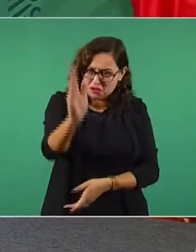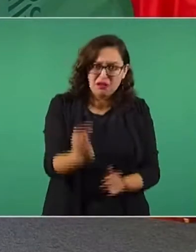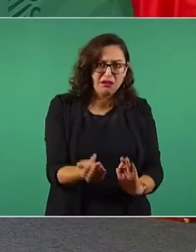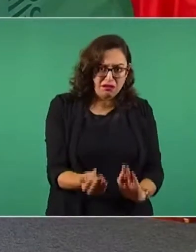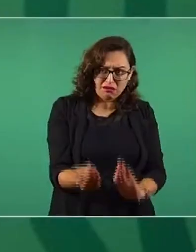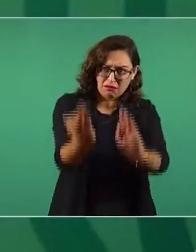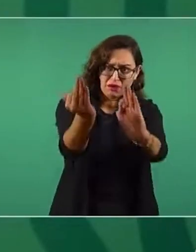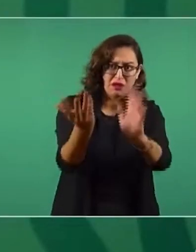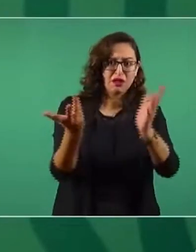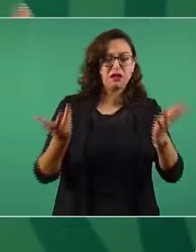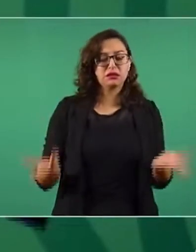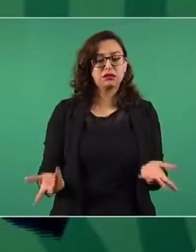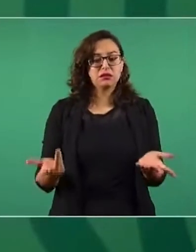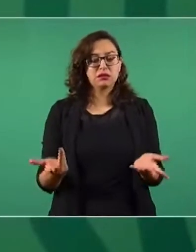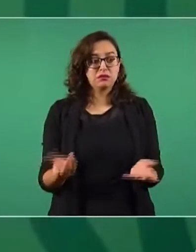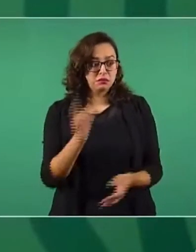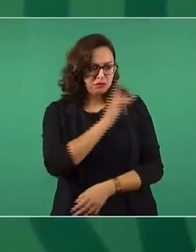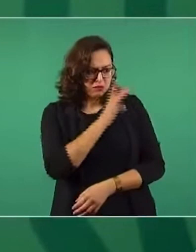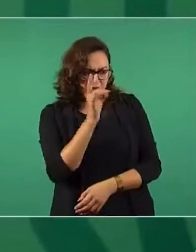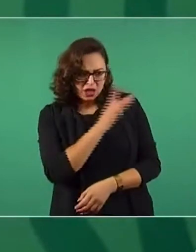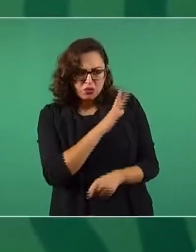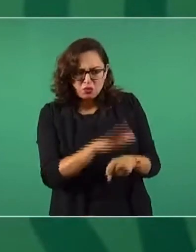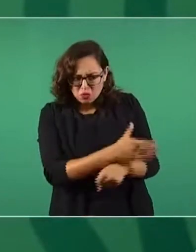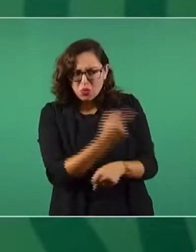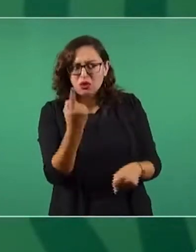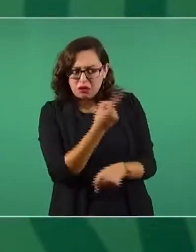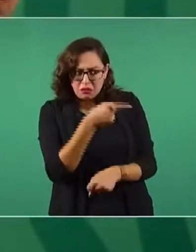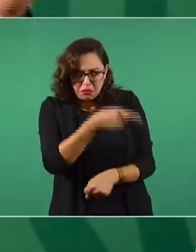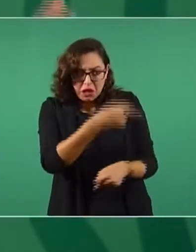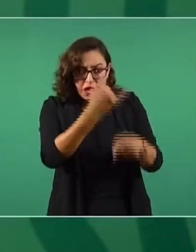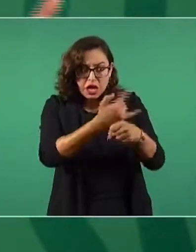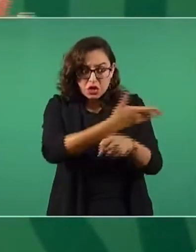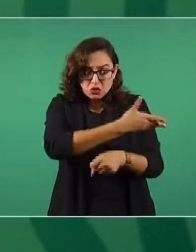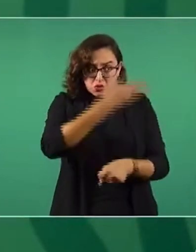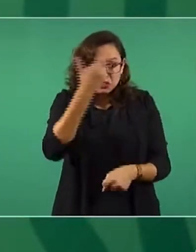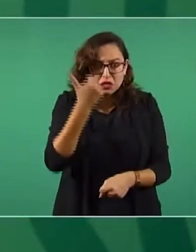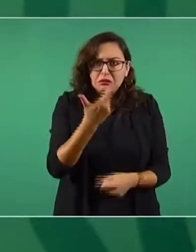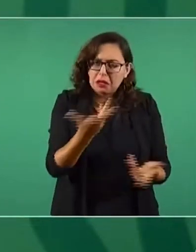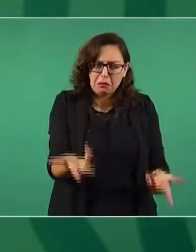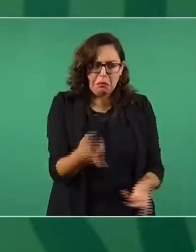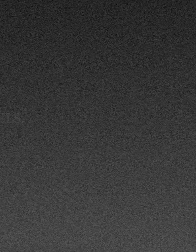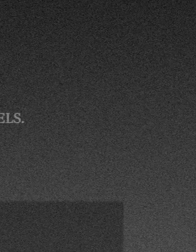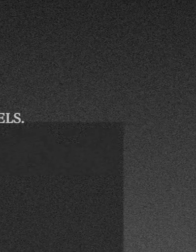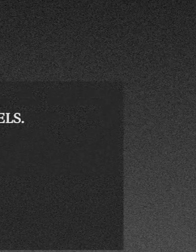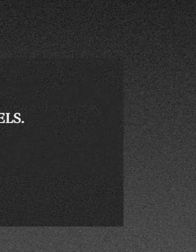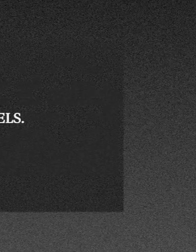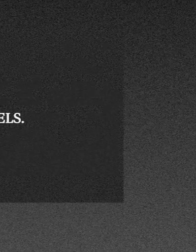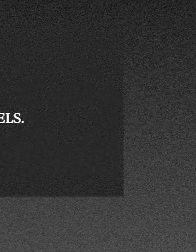cara, el que nada debe, nada teme. Pero que no me eche la culpa a mí.